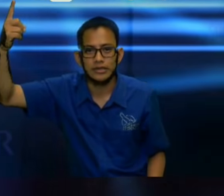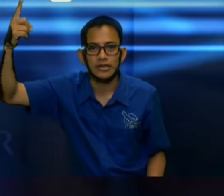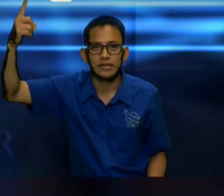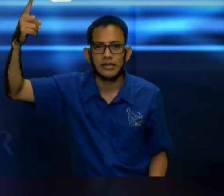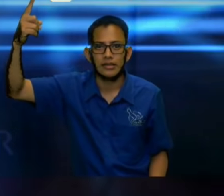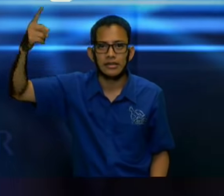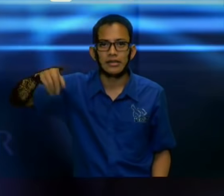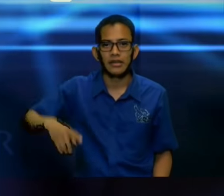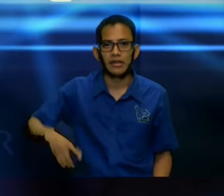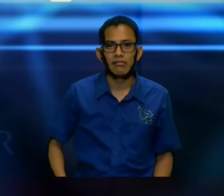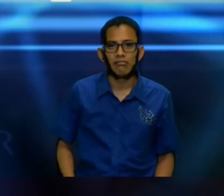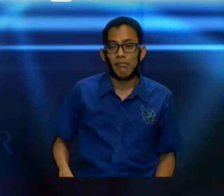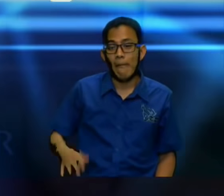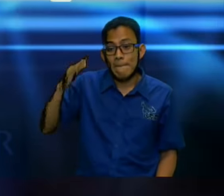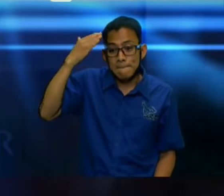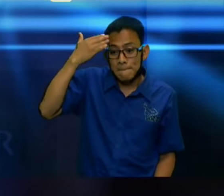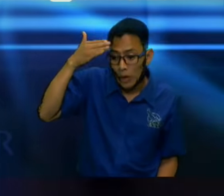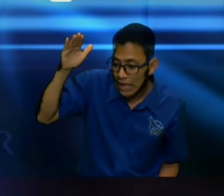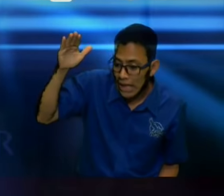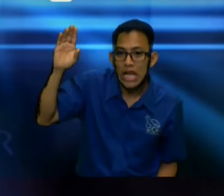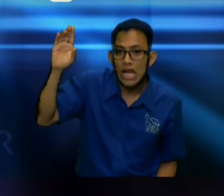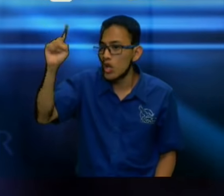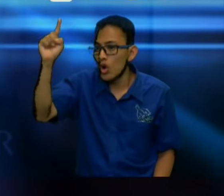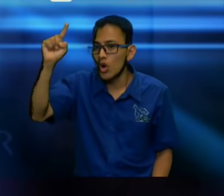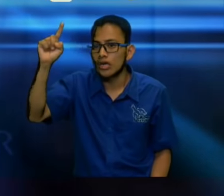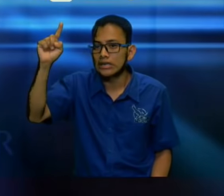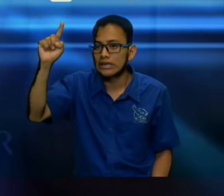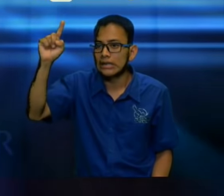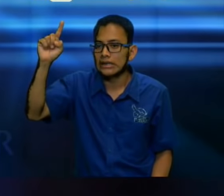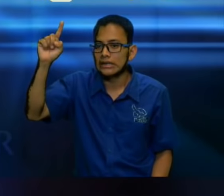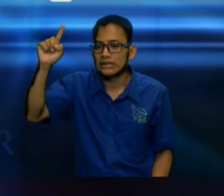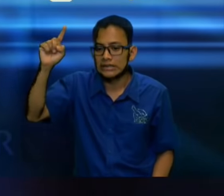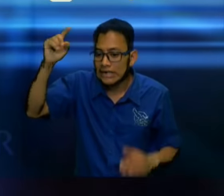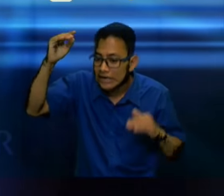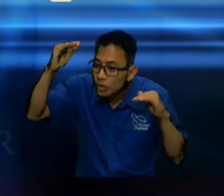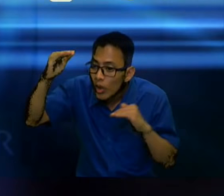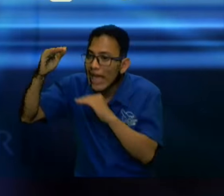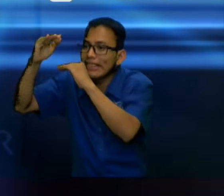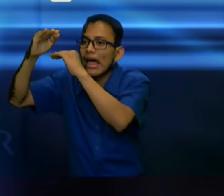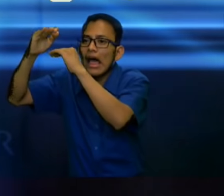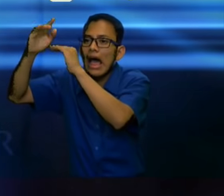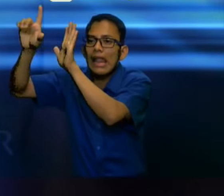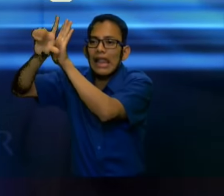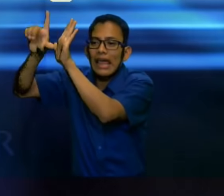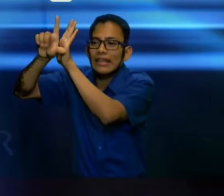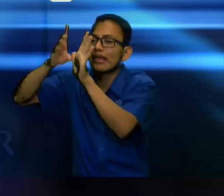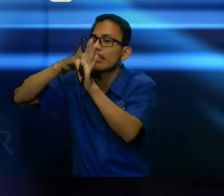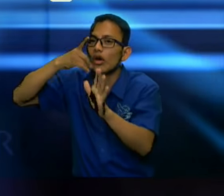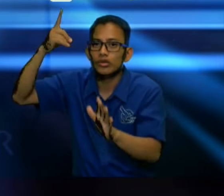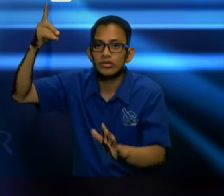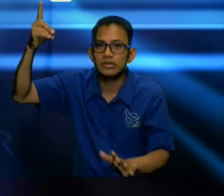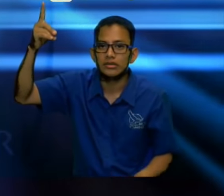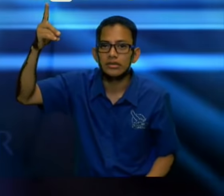porque no se sujeta a la ley de Dios, pues ni siquiera puede hacerlo.